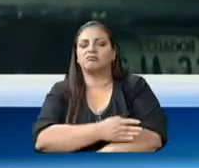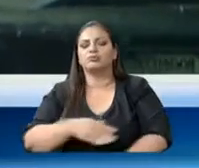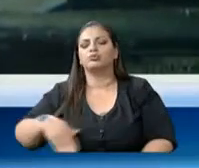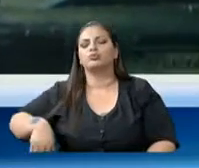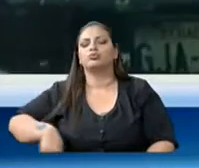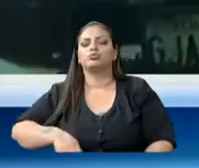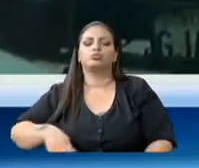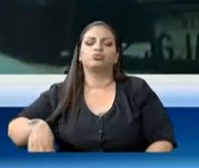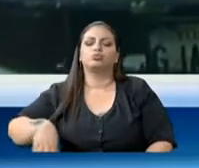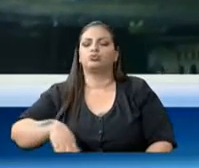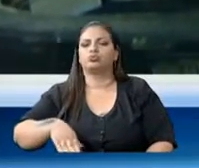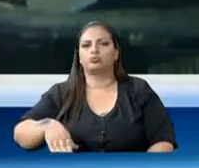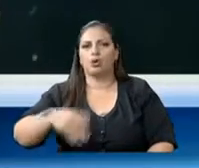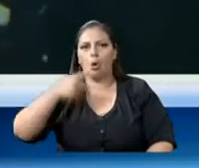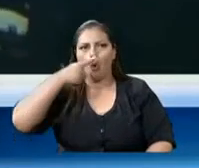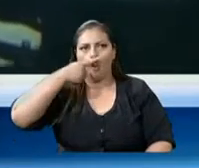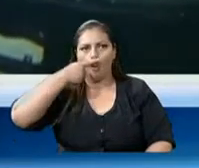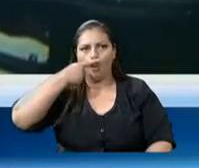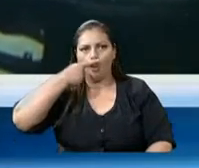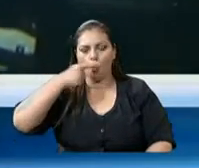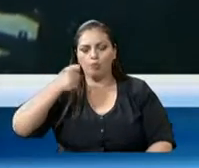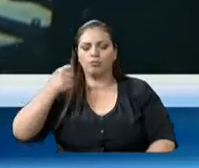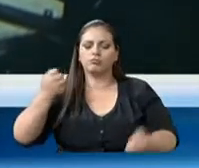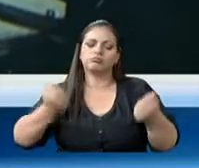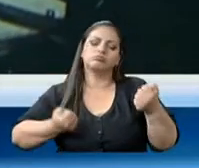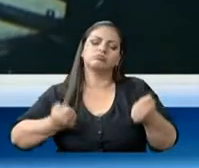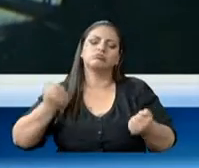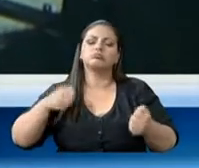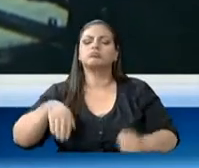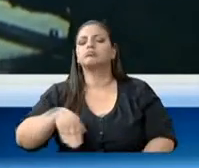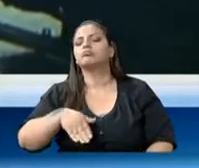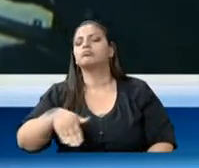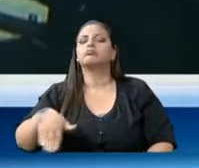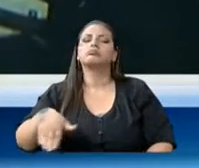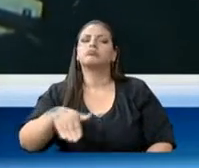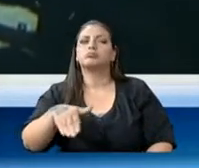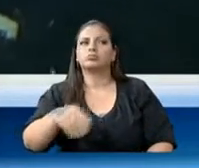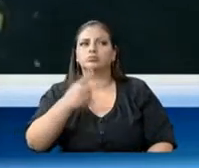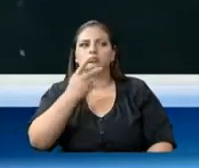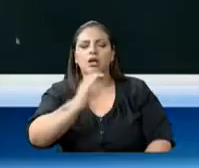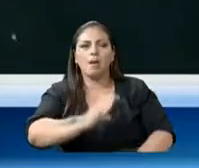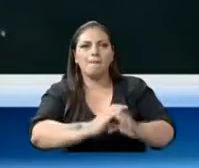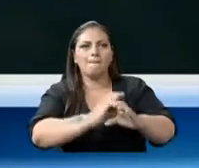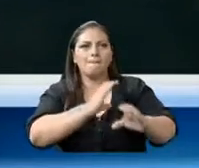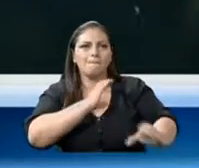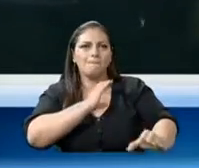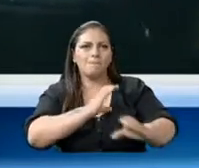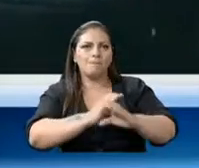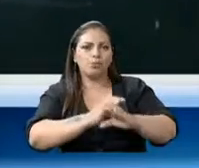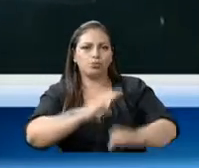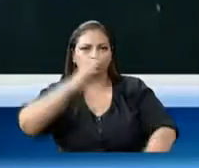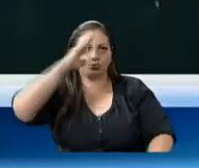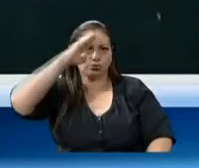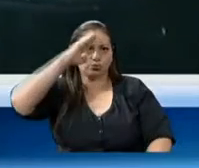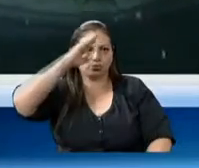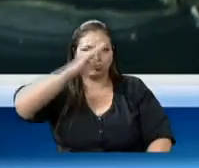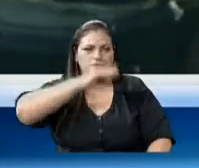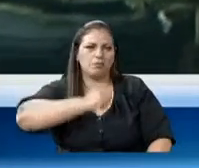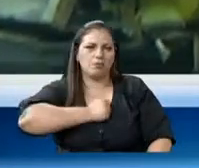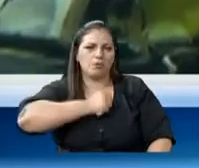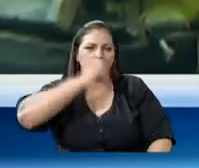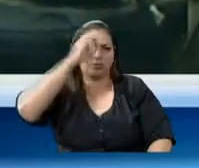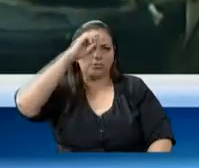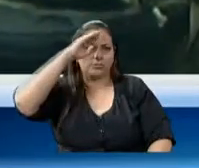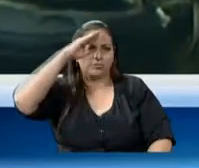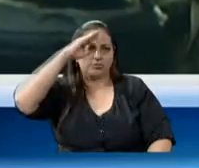perdida. Caray, y parece que el carro se estrelló contra un bus de una institución militar.